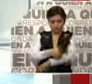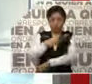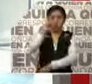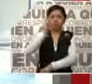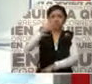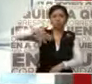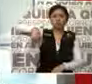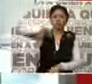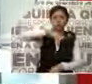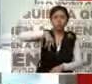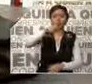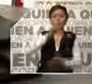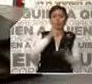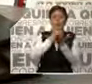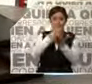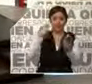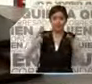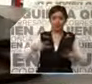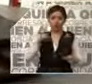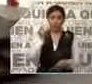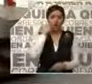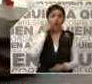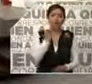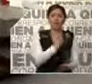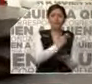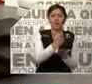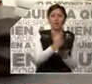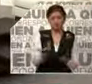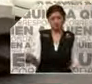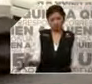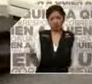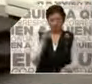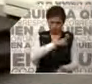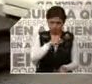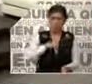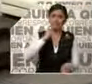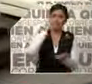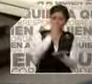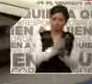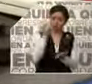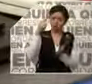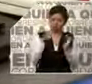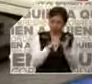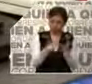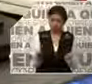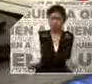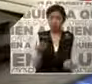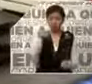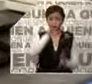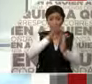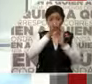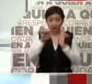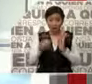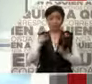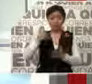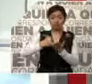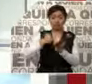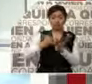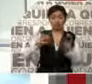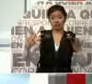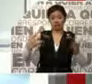persona esta que no les quiere pagar y que pague. De alguna forma, 2,000 pesos, pues ahorita ya deben ir corriendo bastantes intereses. Vamos a